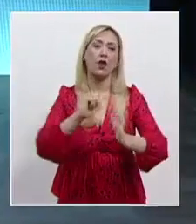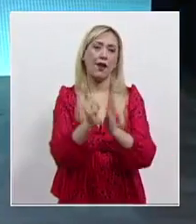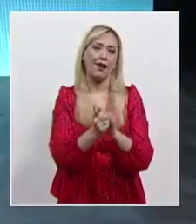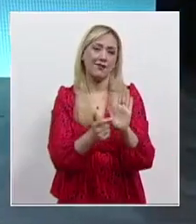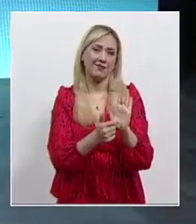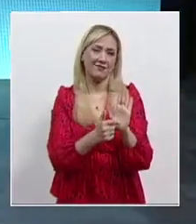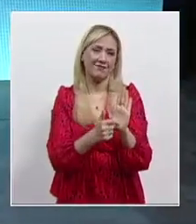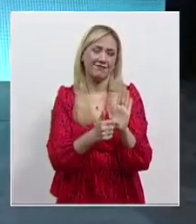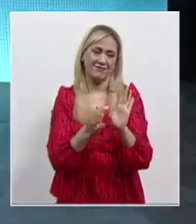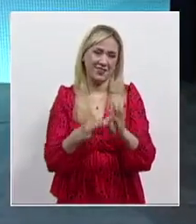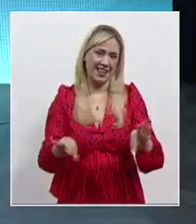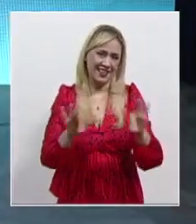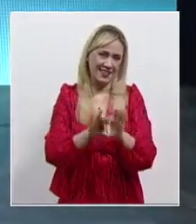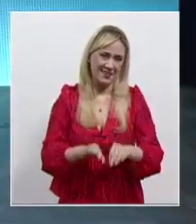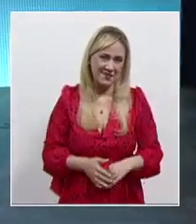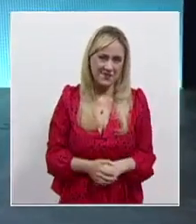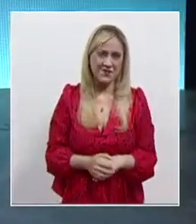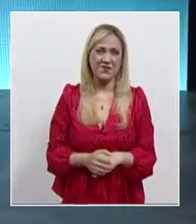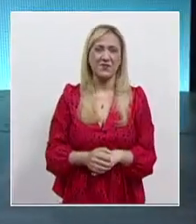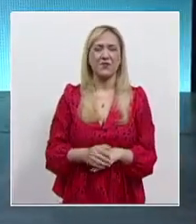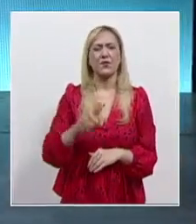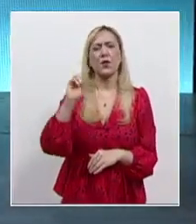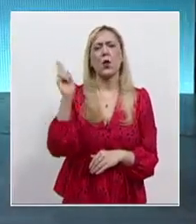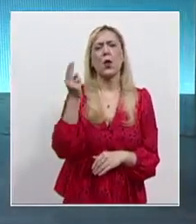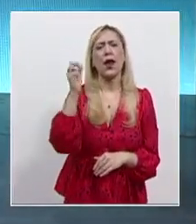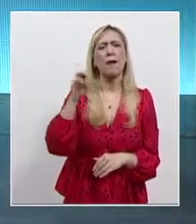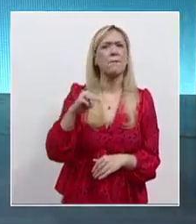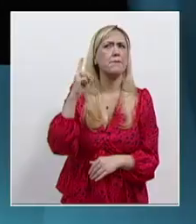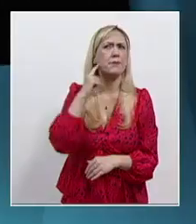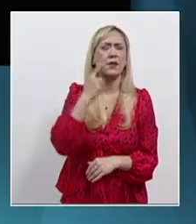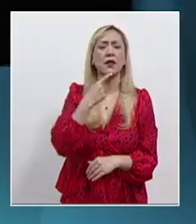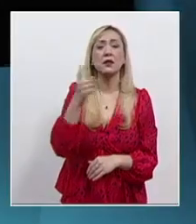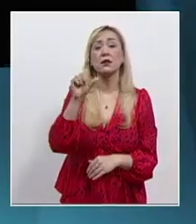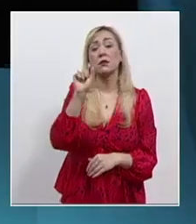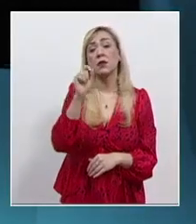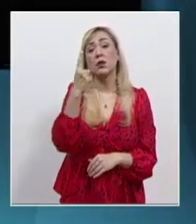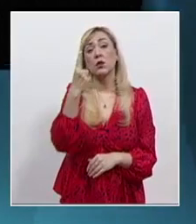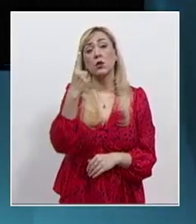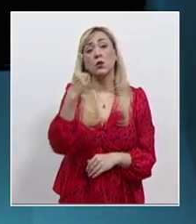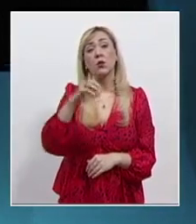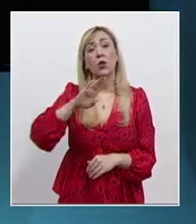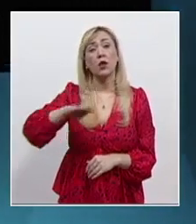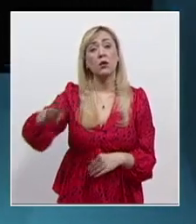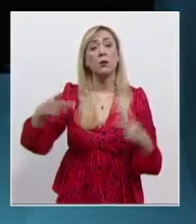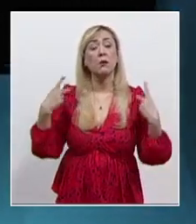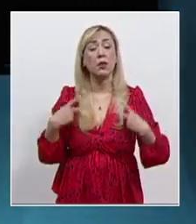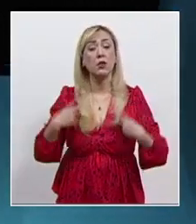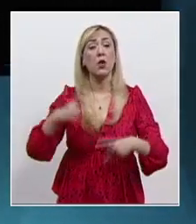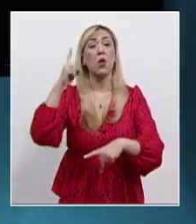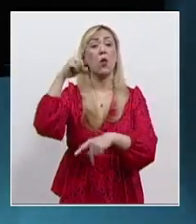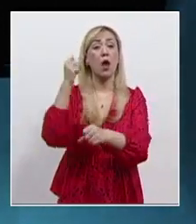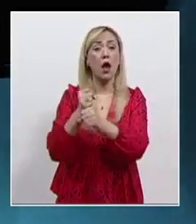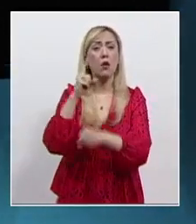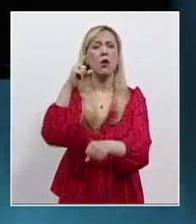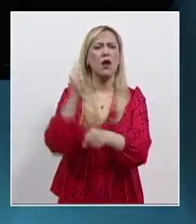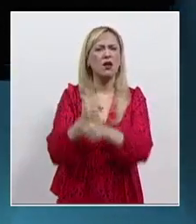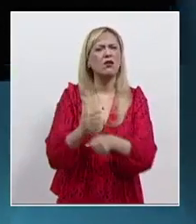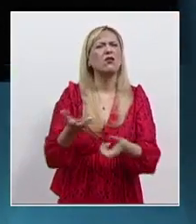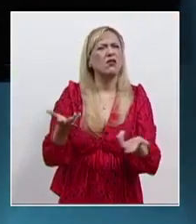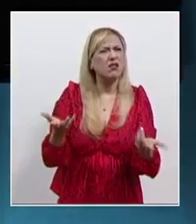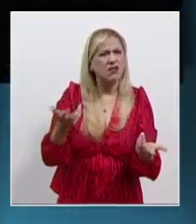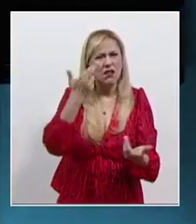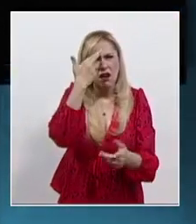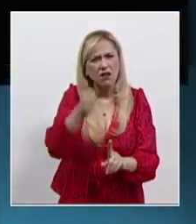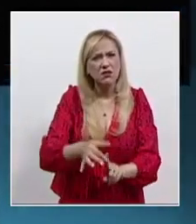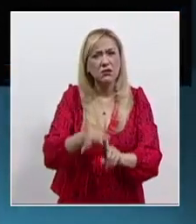Y según datos de la UNAM, cada año se registran 21 muertes asociadas con la mala calidad del aire en nuestro país. Ante esta